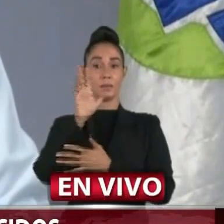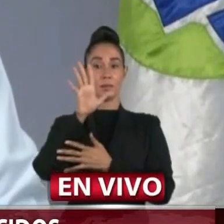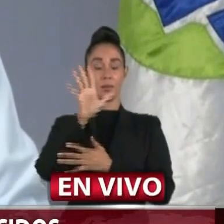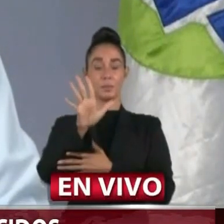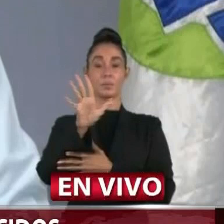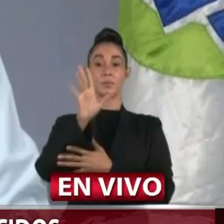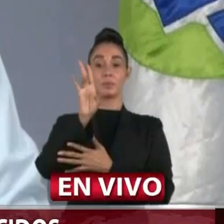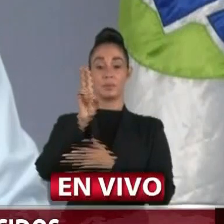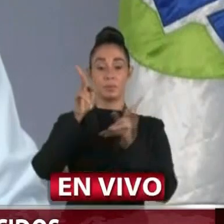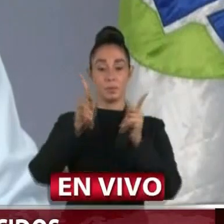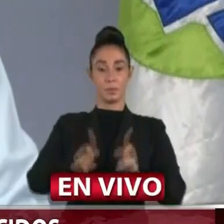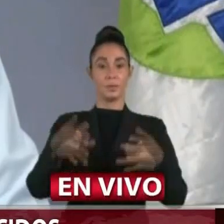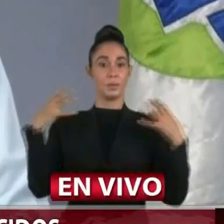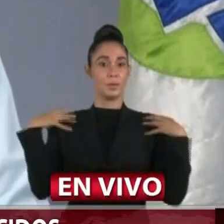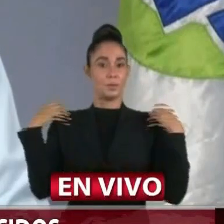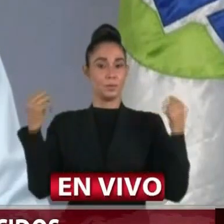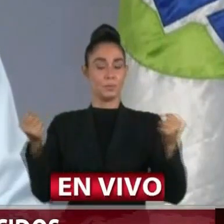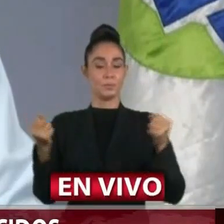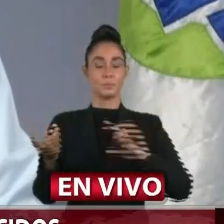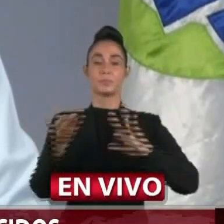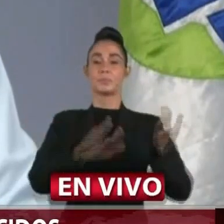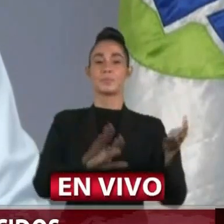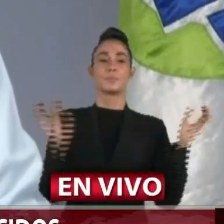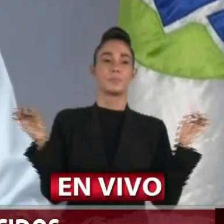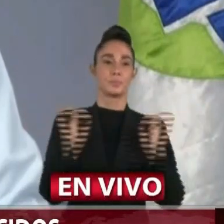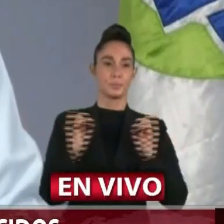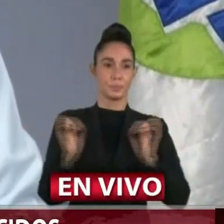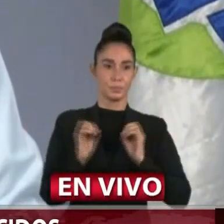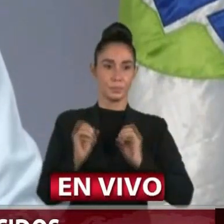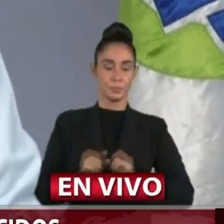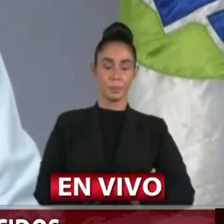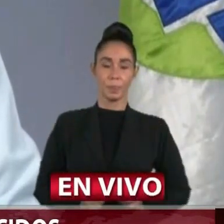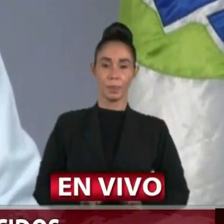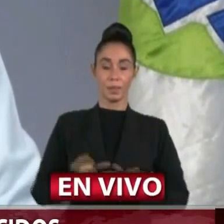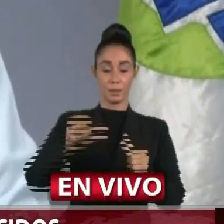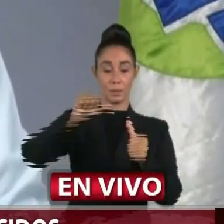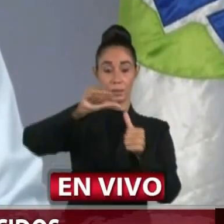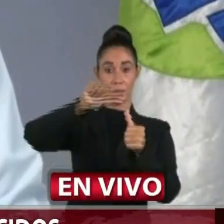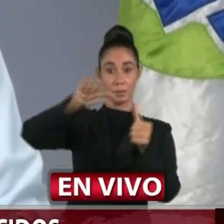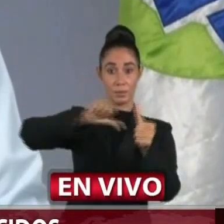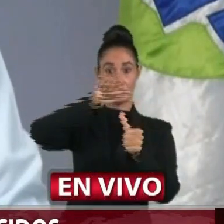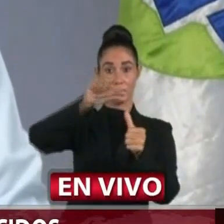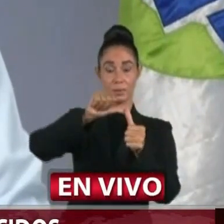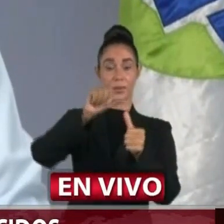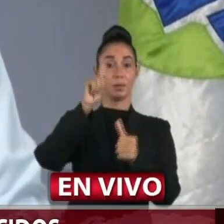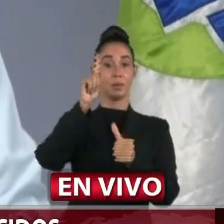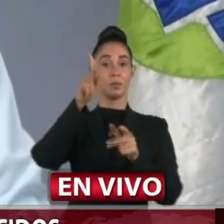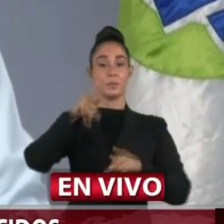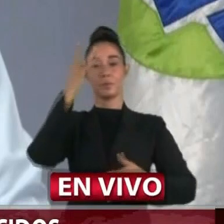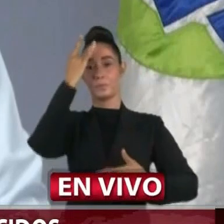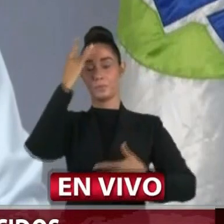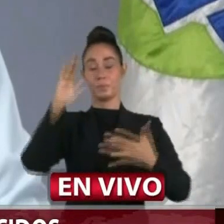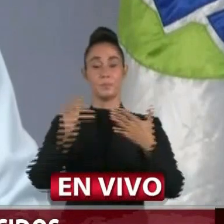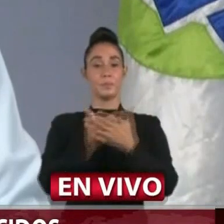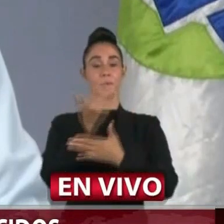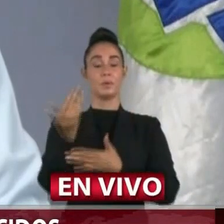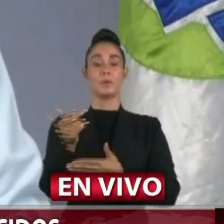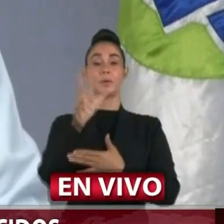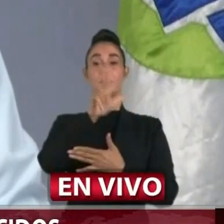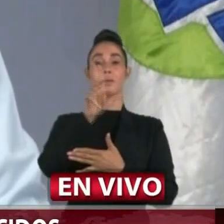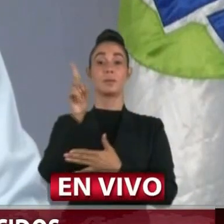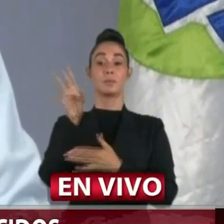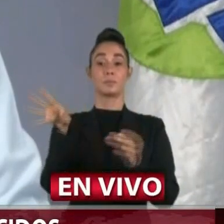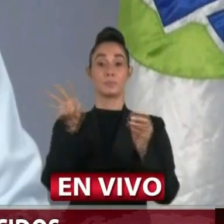357 recuperados, ningún fallecimiento. Azua, un caso nuevo,